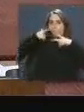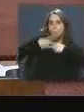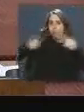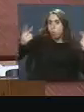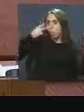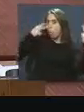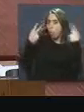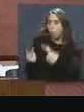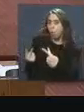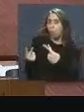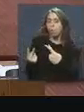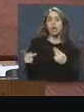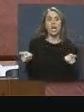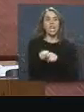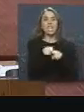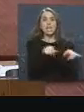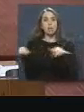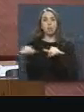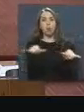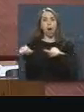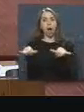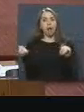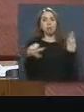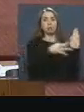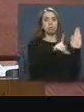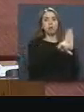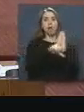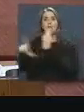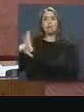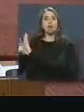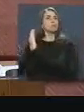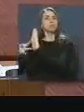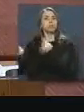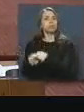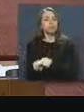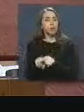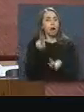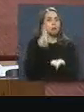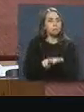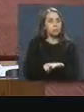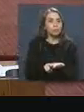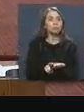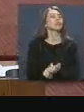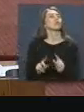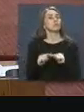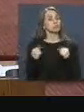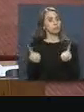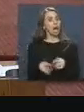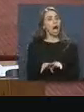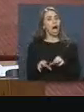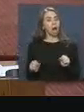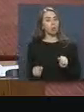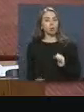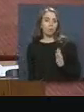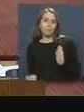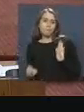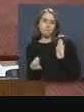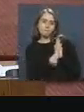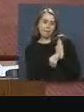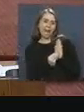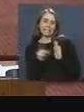alcances eran similares en distintos casos. Estamos de acuerdo todos en la necesidad de reforzar la